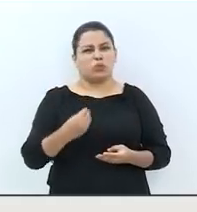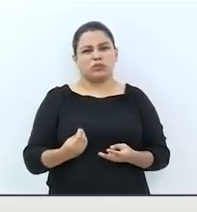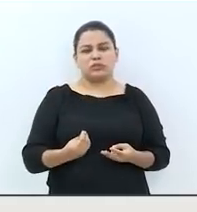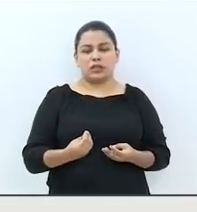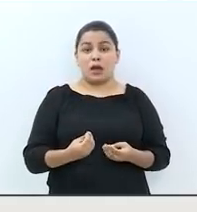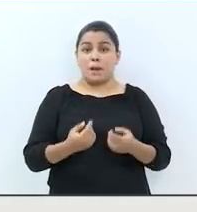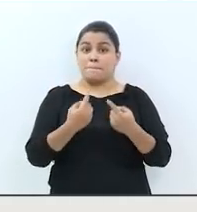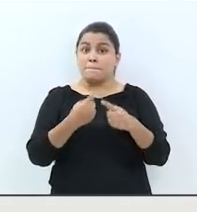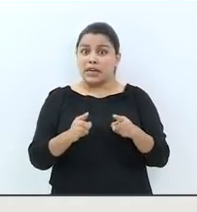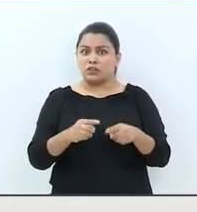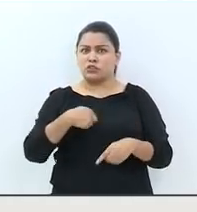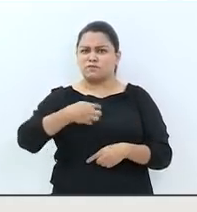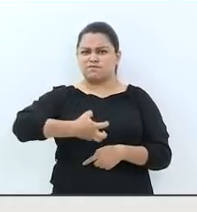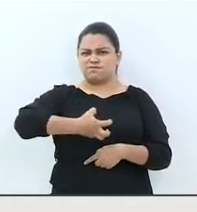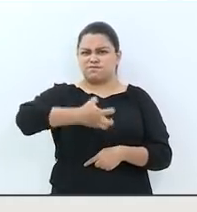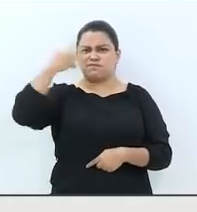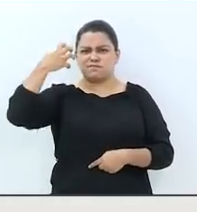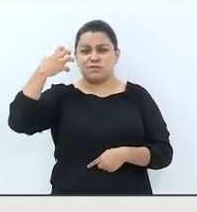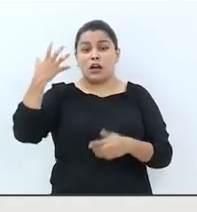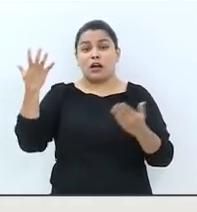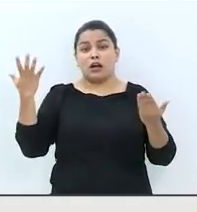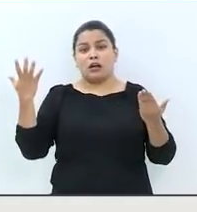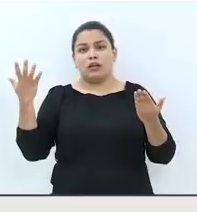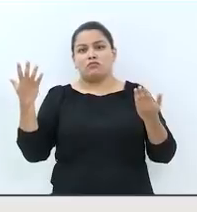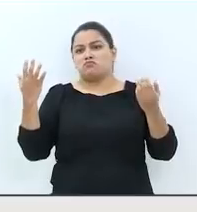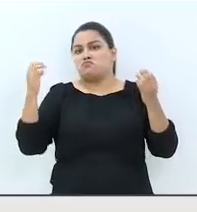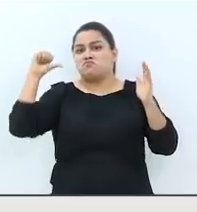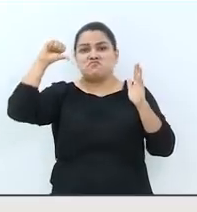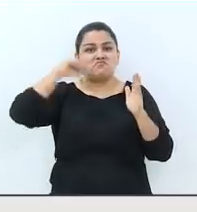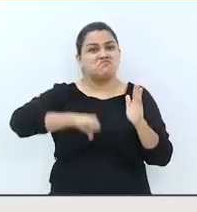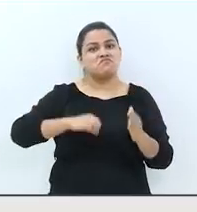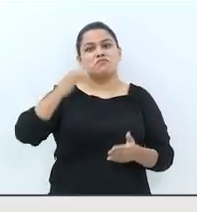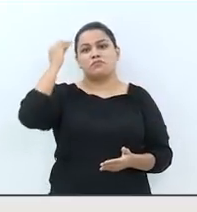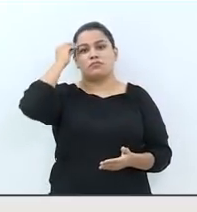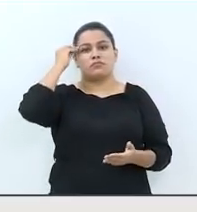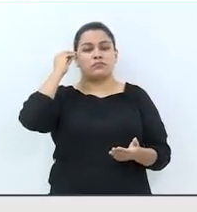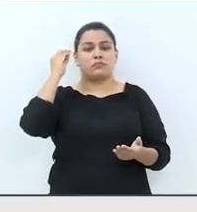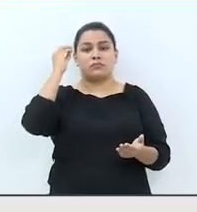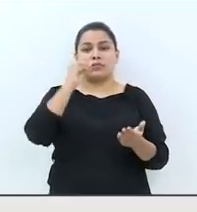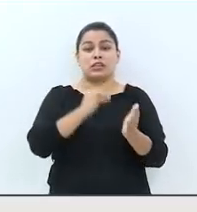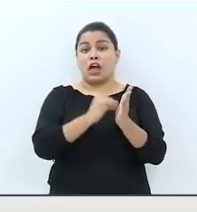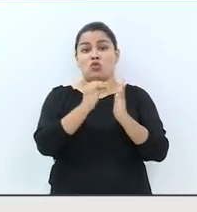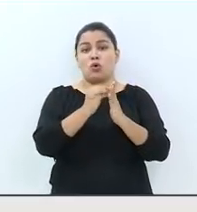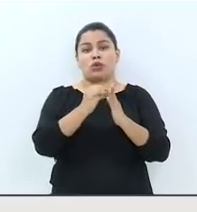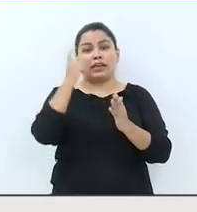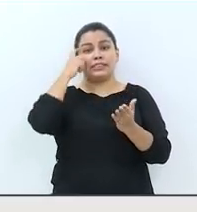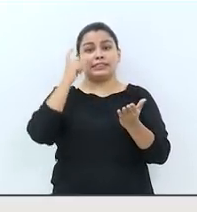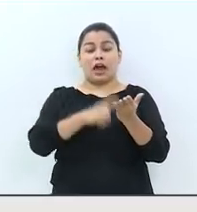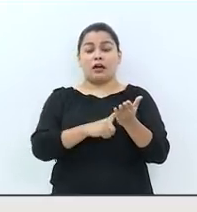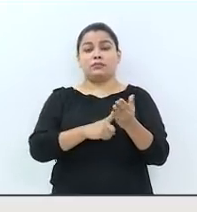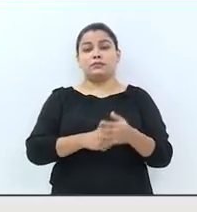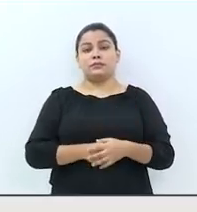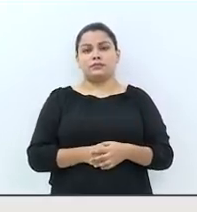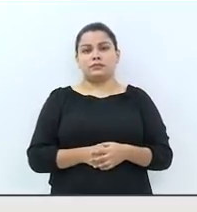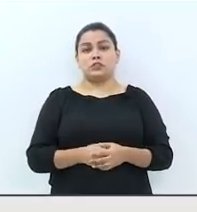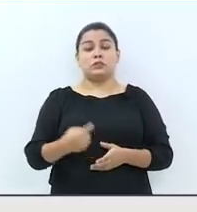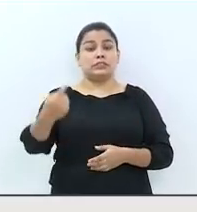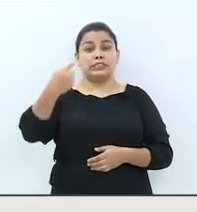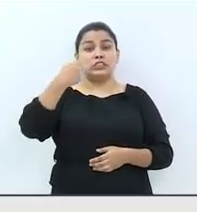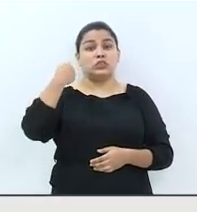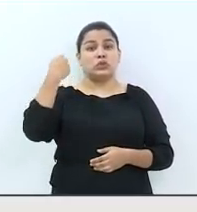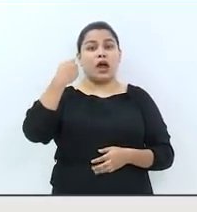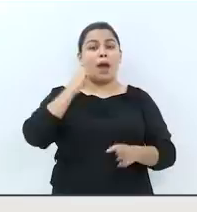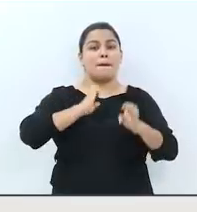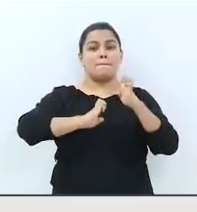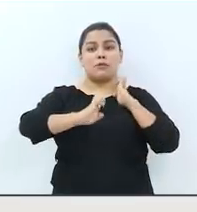y encima de eso estoy enojada, yo creo que voy a salir muy mal en ese examen. Así que ignorar las